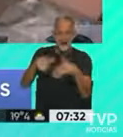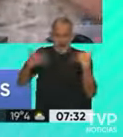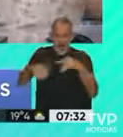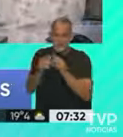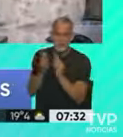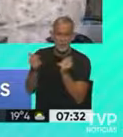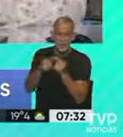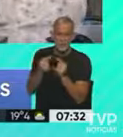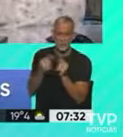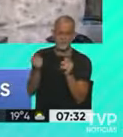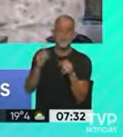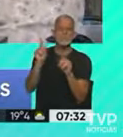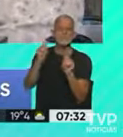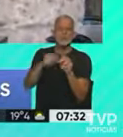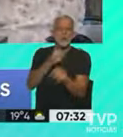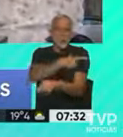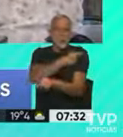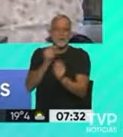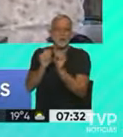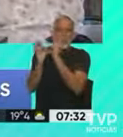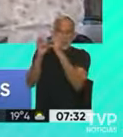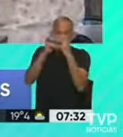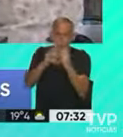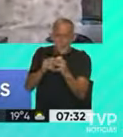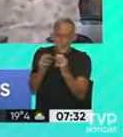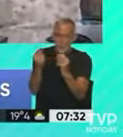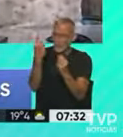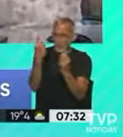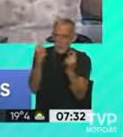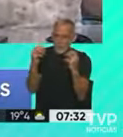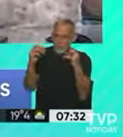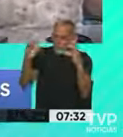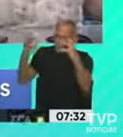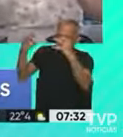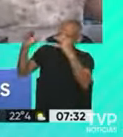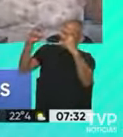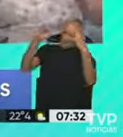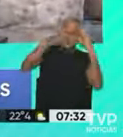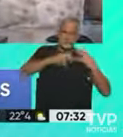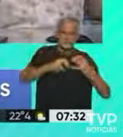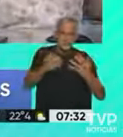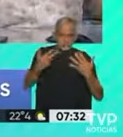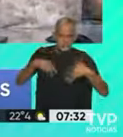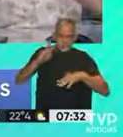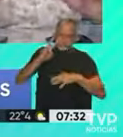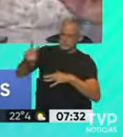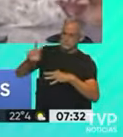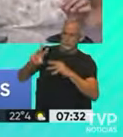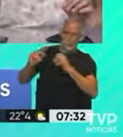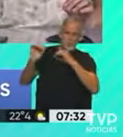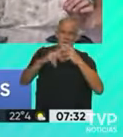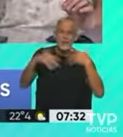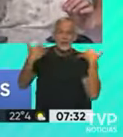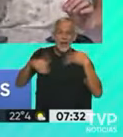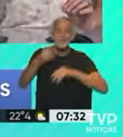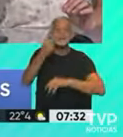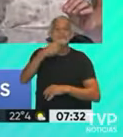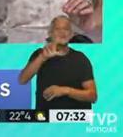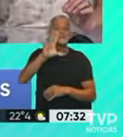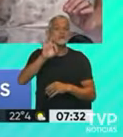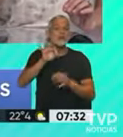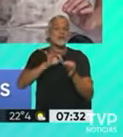se forman las mangas o sea esas nubes que podemos ver que y que que se desplazan se pueden desplazar 150